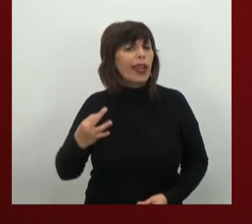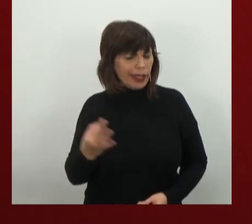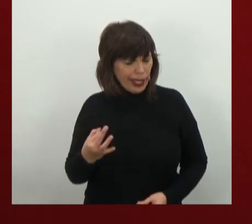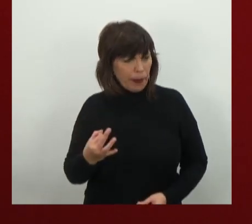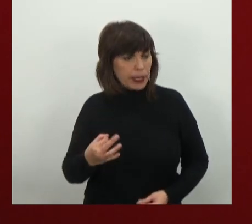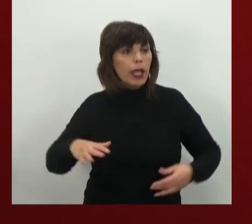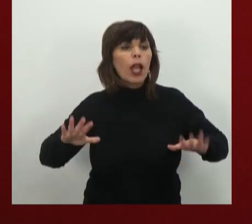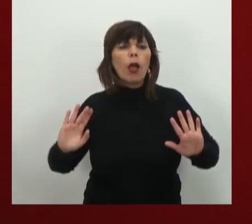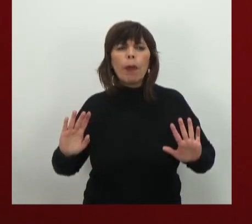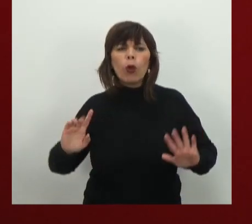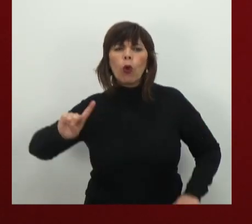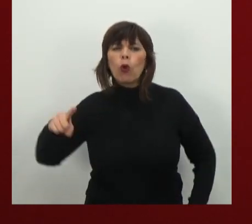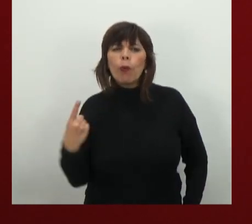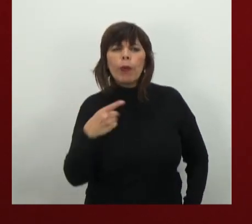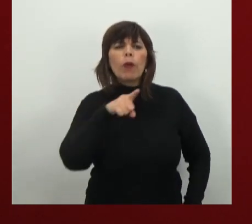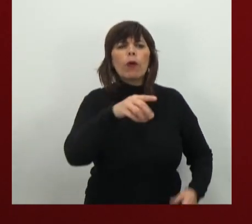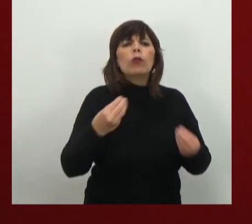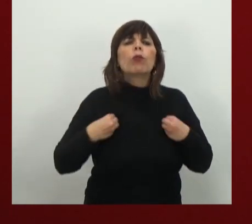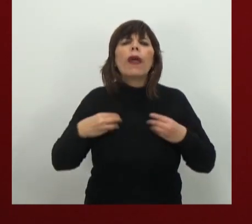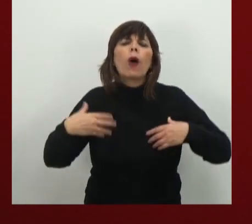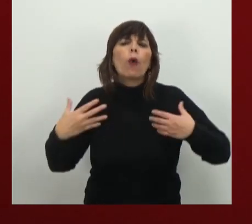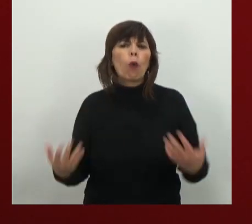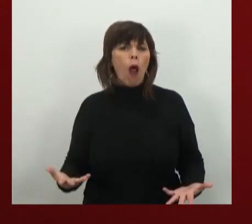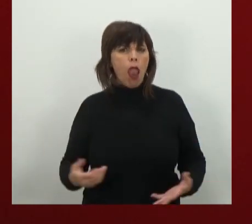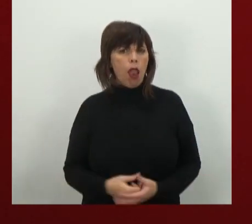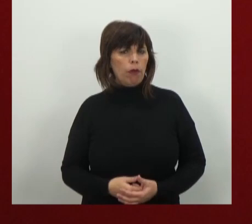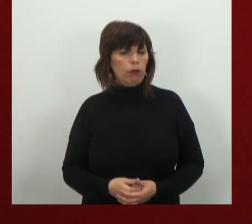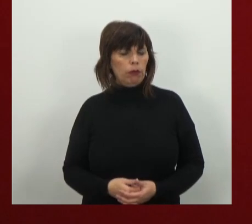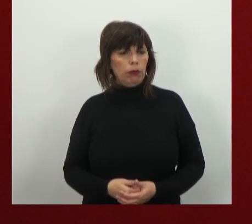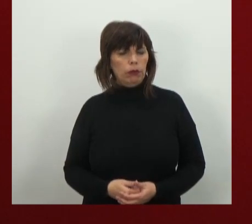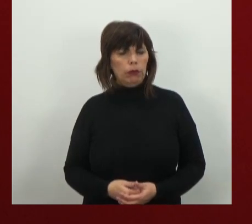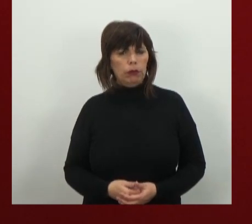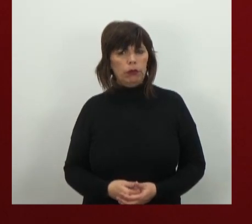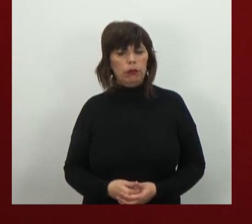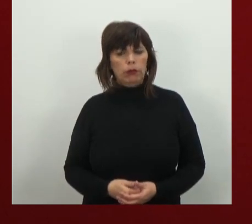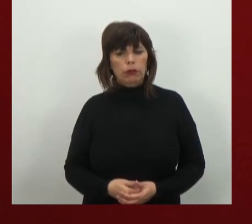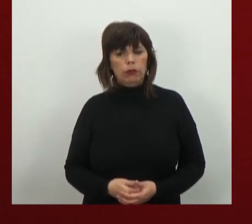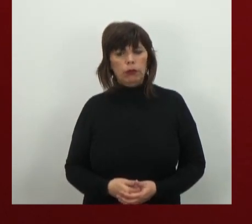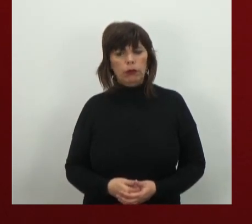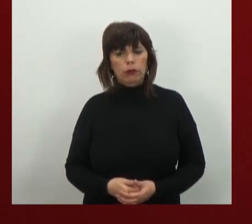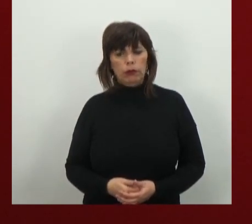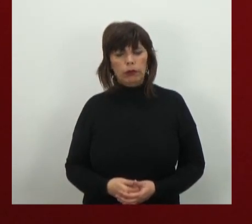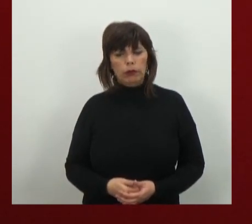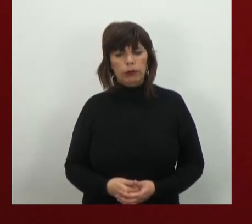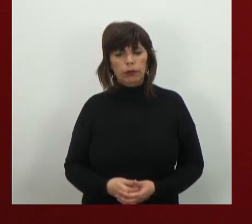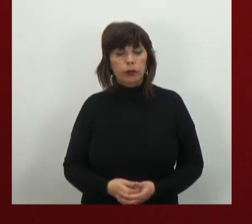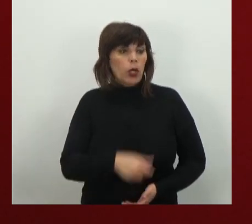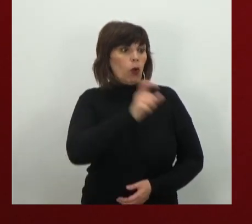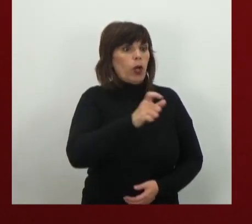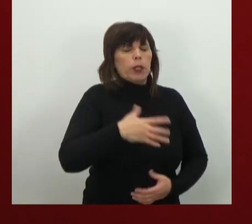eso es necesario, sin duda. Pero ahora en este momento, y una persona